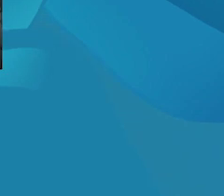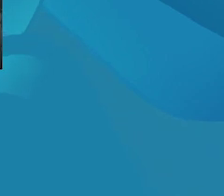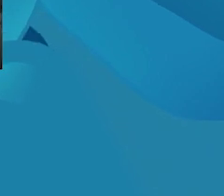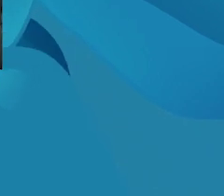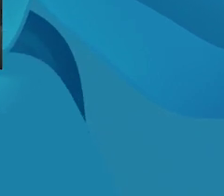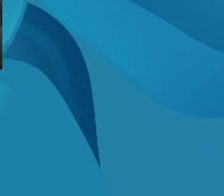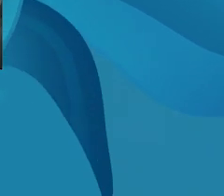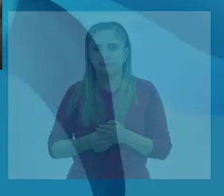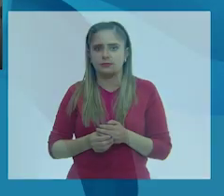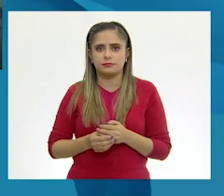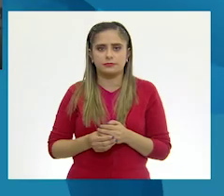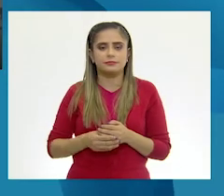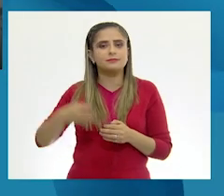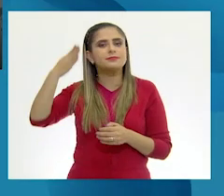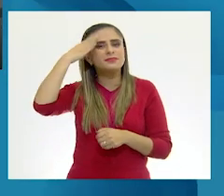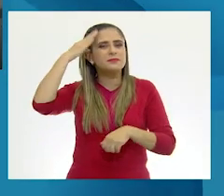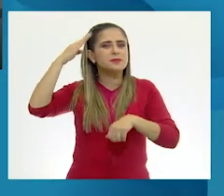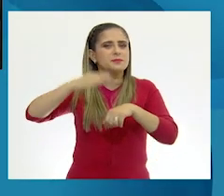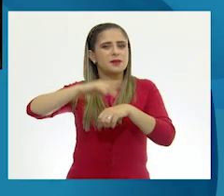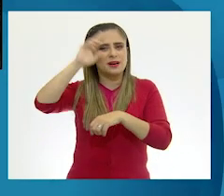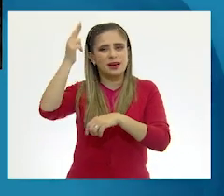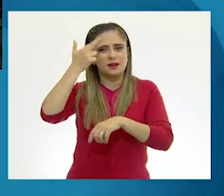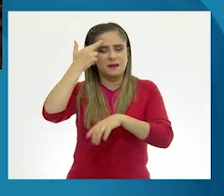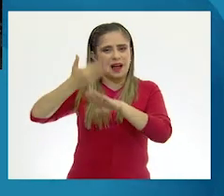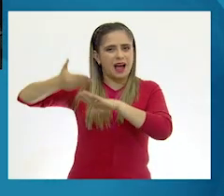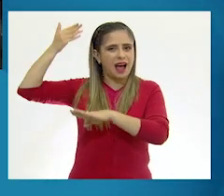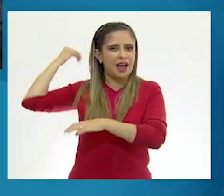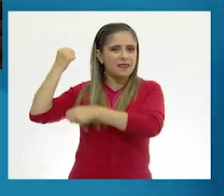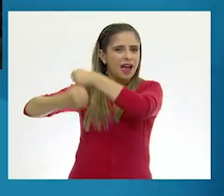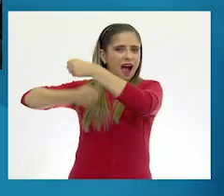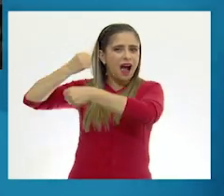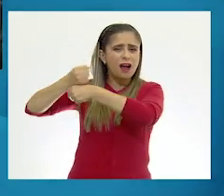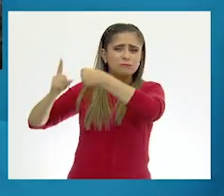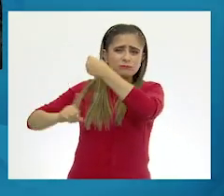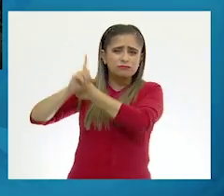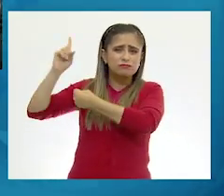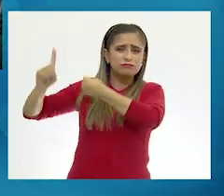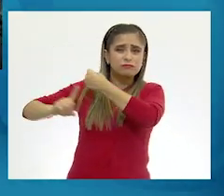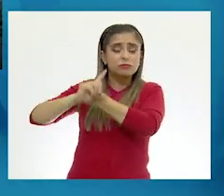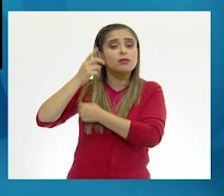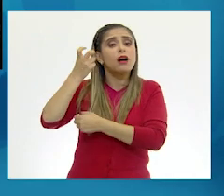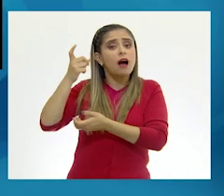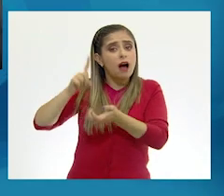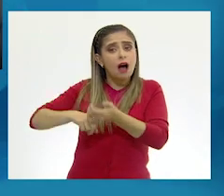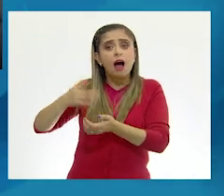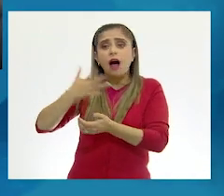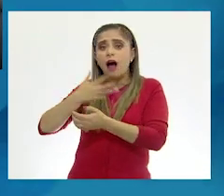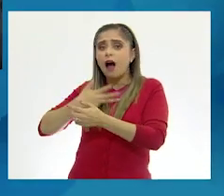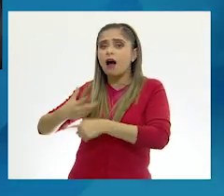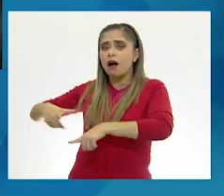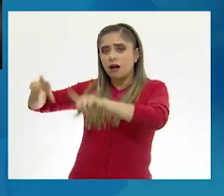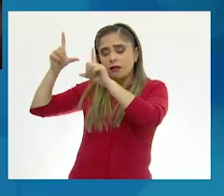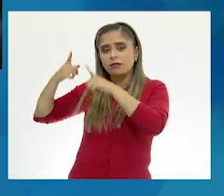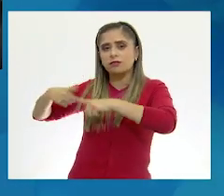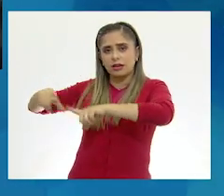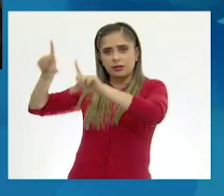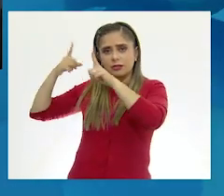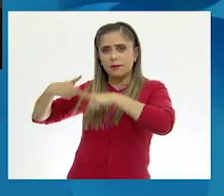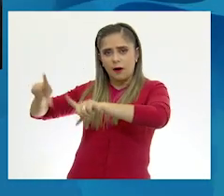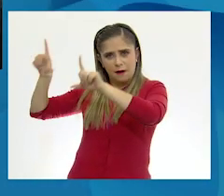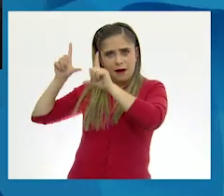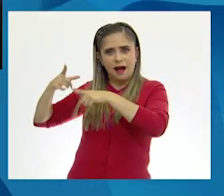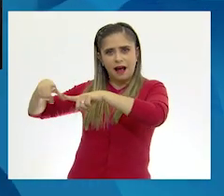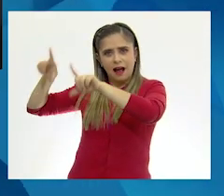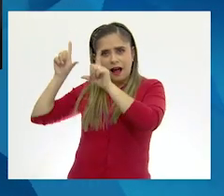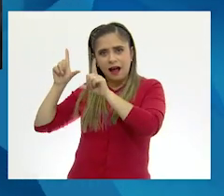La memoria visual de aquellos turbulentos años está registrada en miles de fotografías que nos muestran a los protagonistas de la